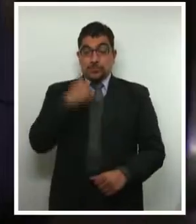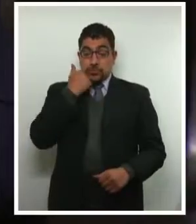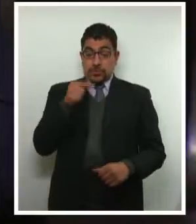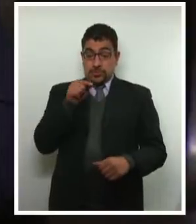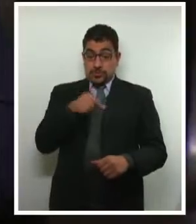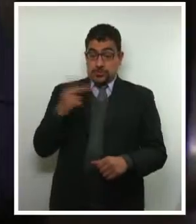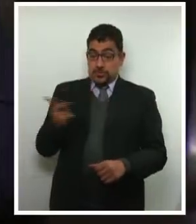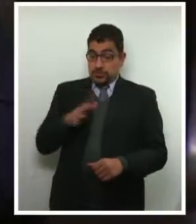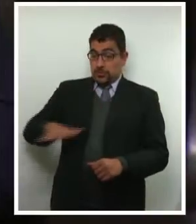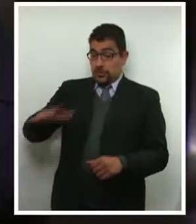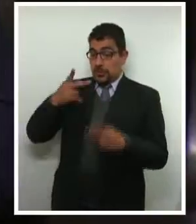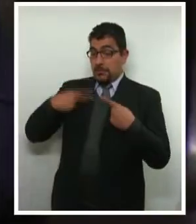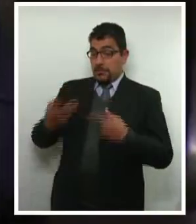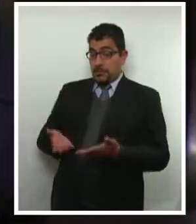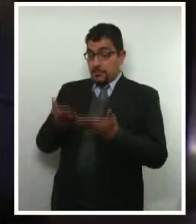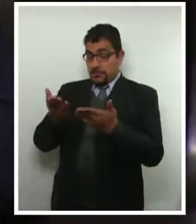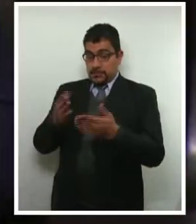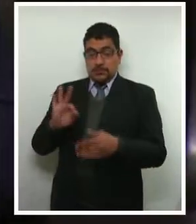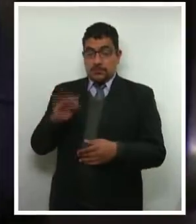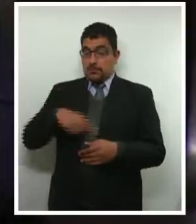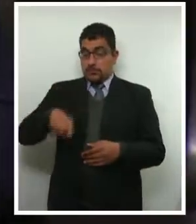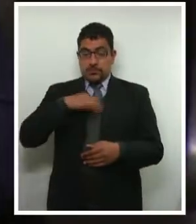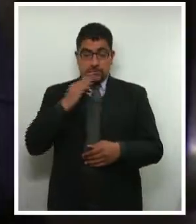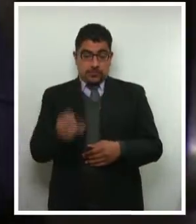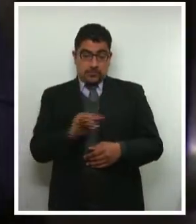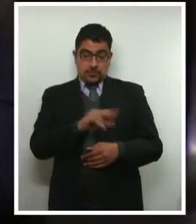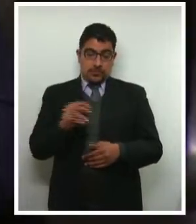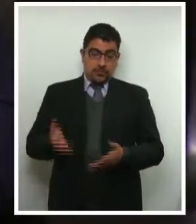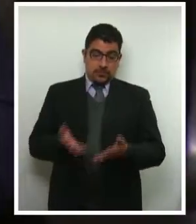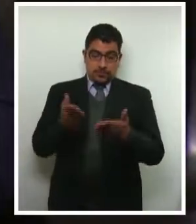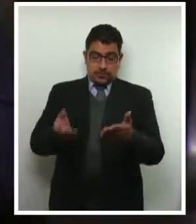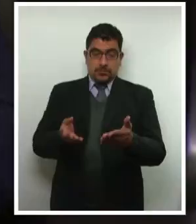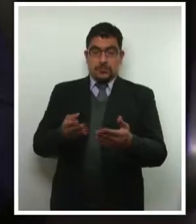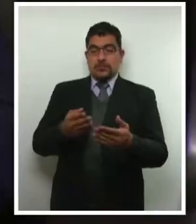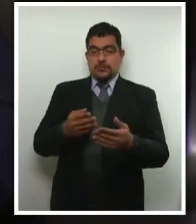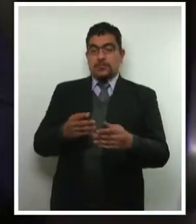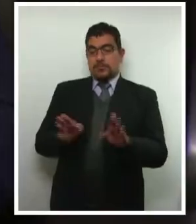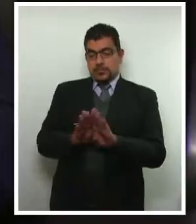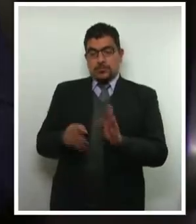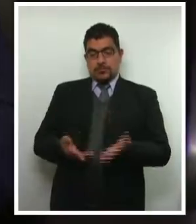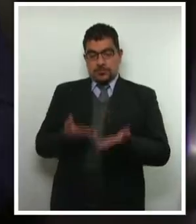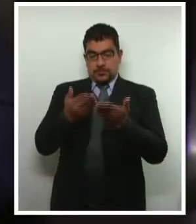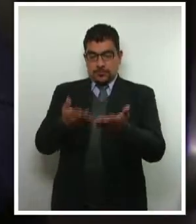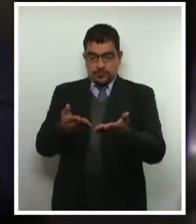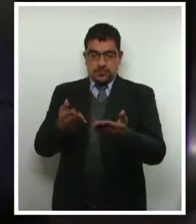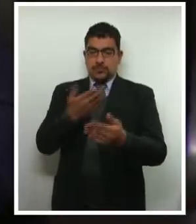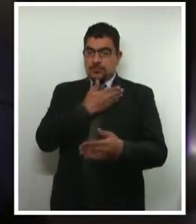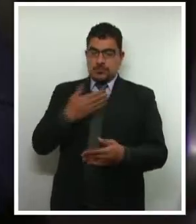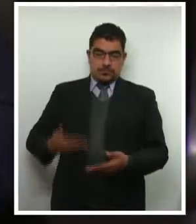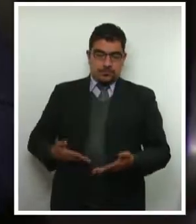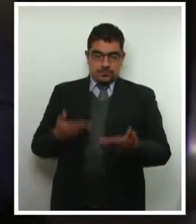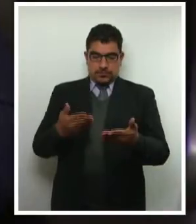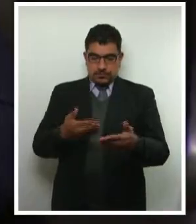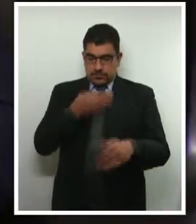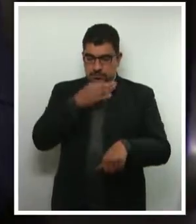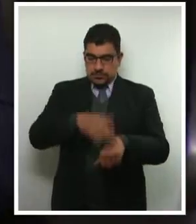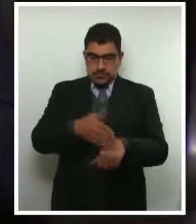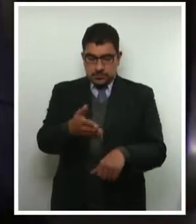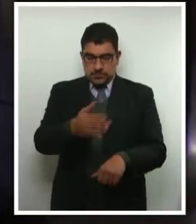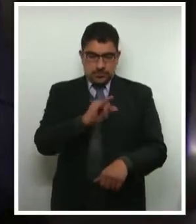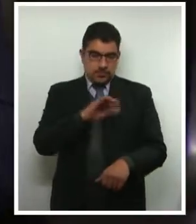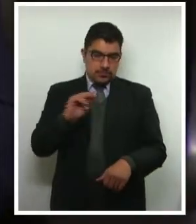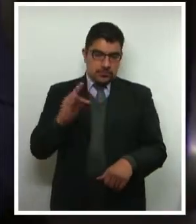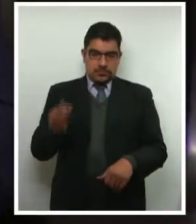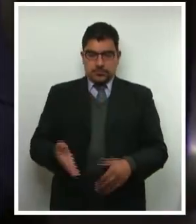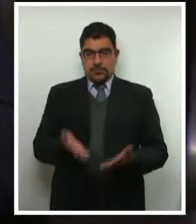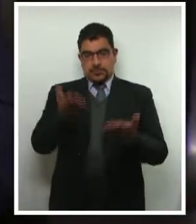Pregunto a la asamblea si es de admitirse este método que propone la presidencia de la mesa directiva. Quienes